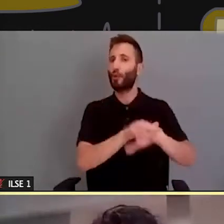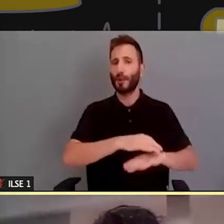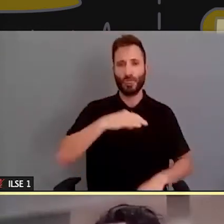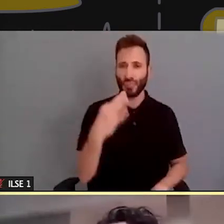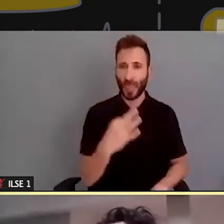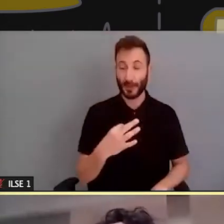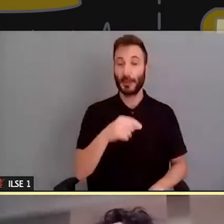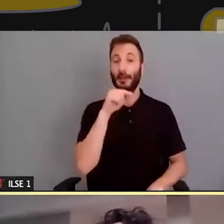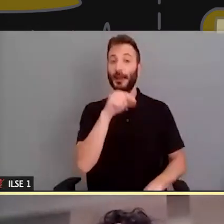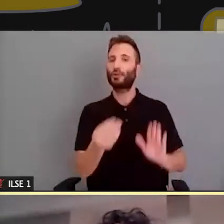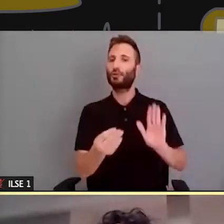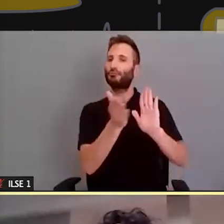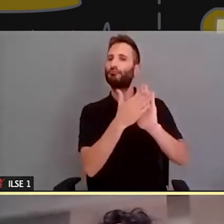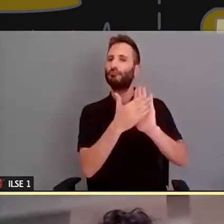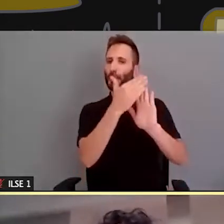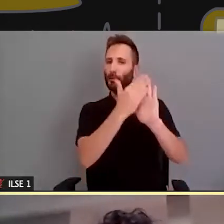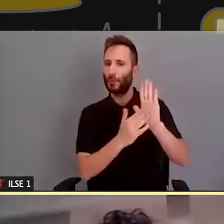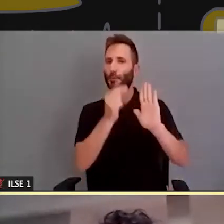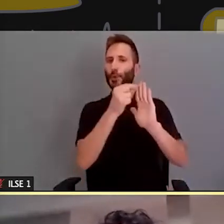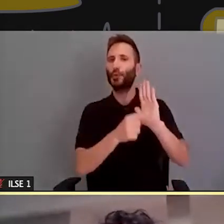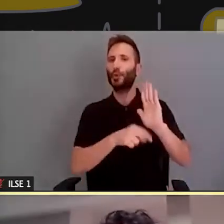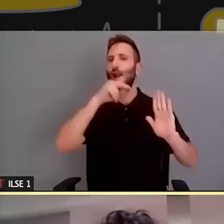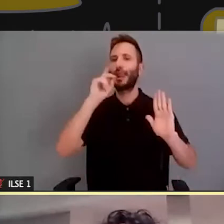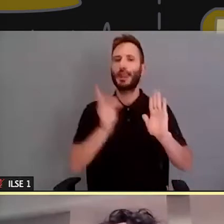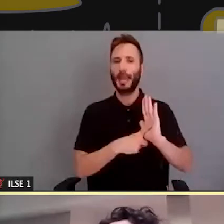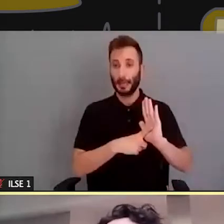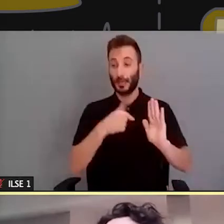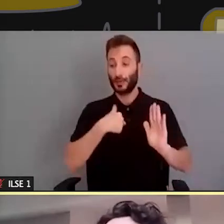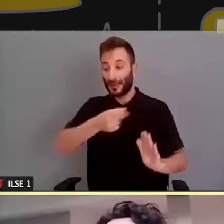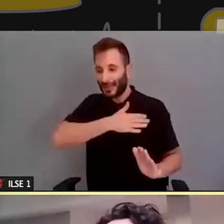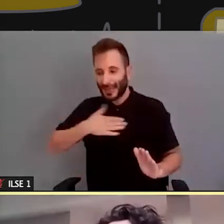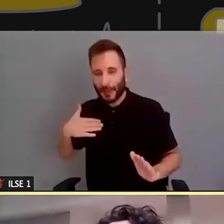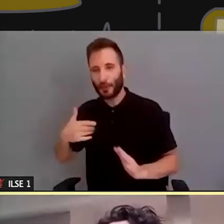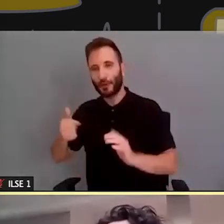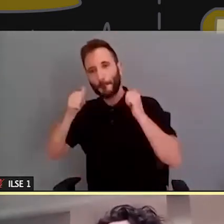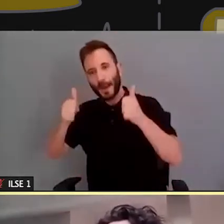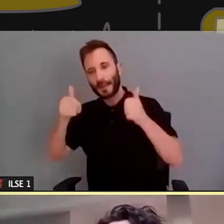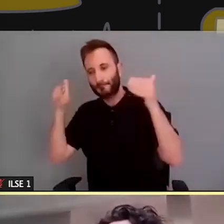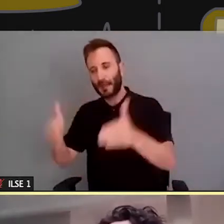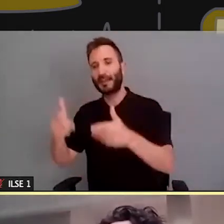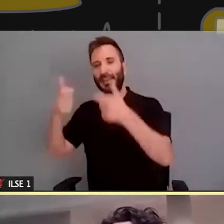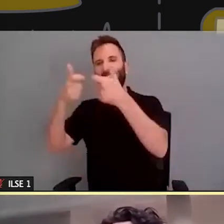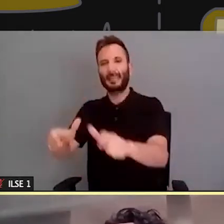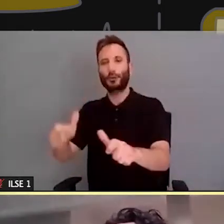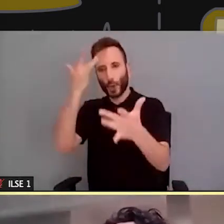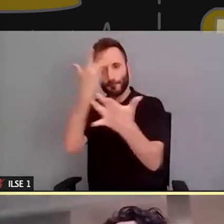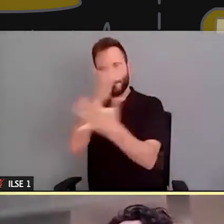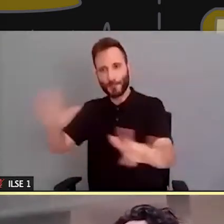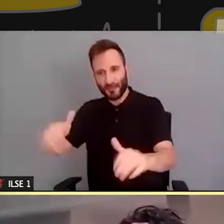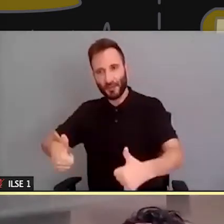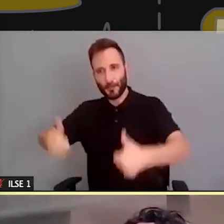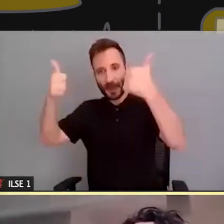pero esos están ahí y lo que intentábamos era un poco más esa sensibilización hacia el sector, ¿no? Un documento que ha